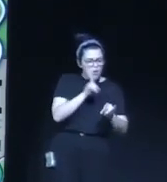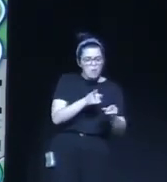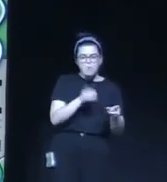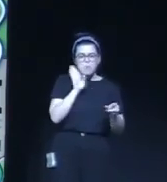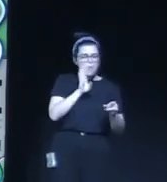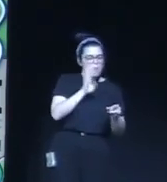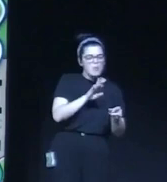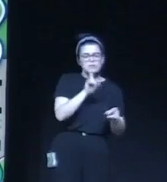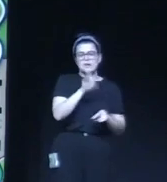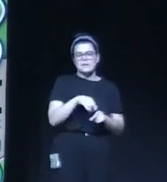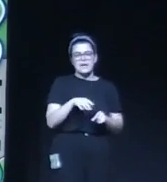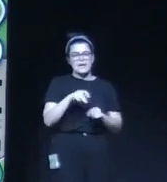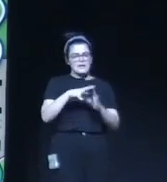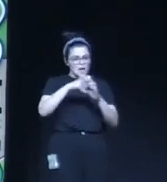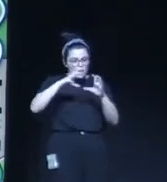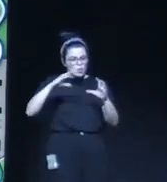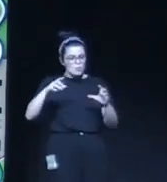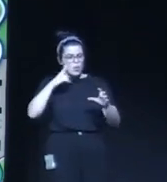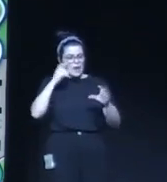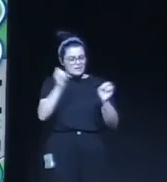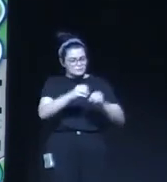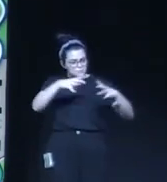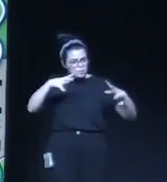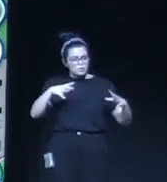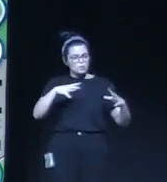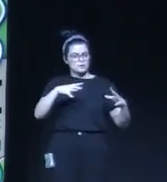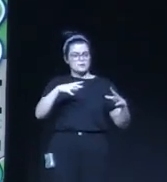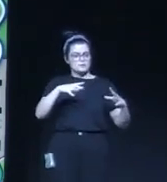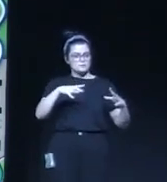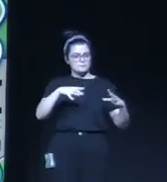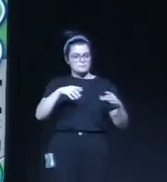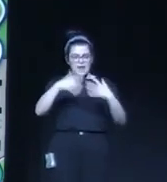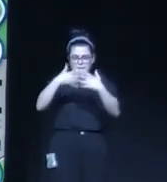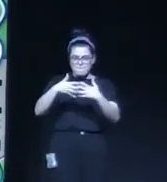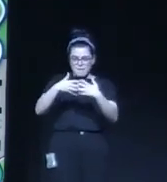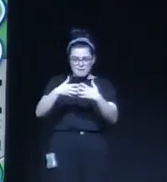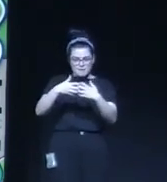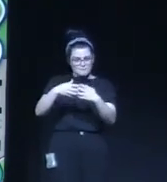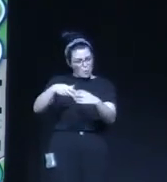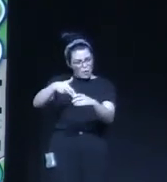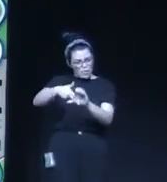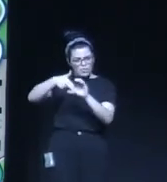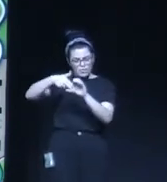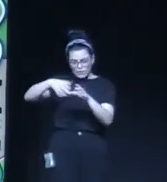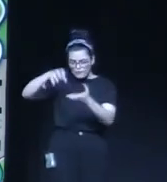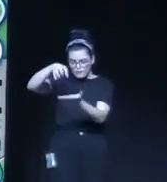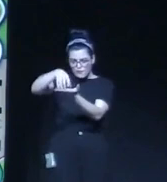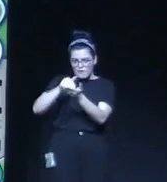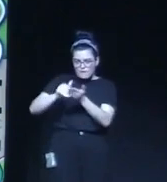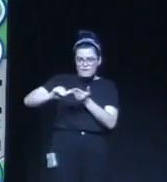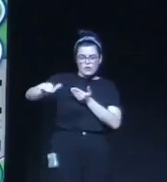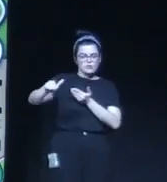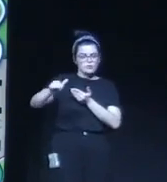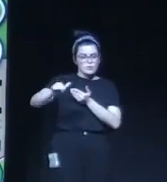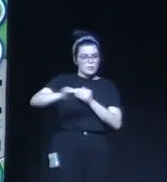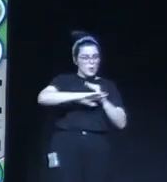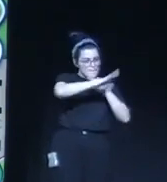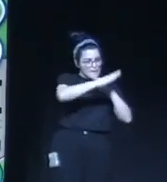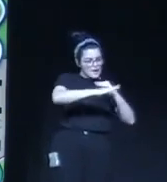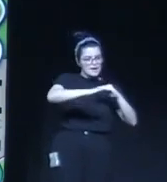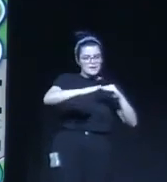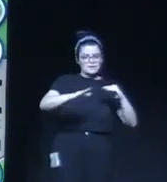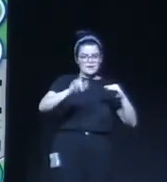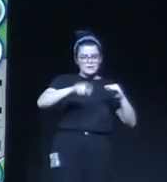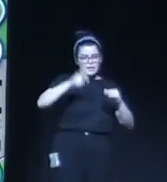humo, las explosiones que se oyen, la refinería de fondo, el paisaje del pueblo, esto